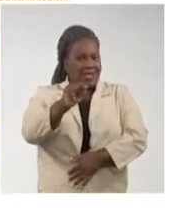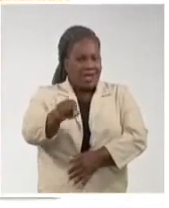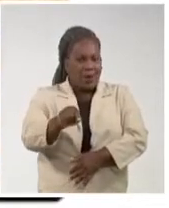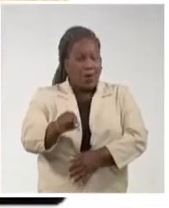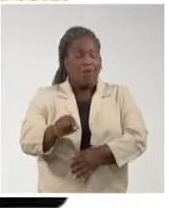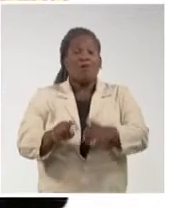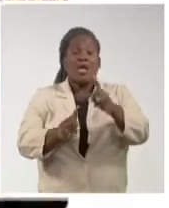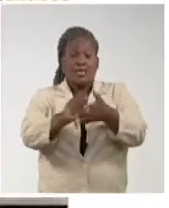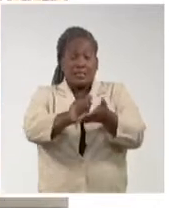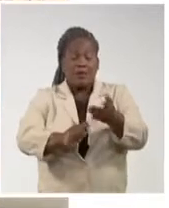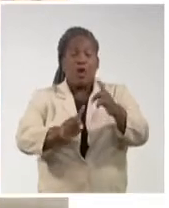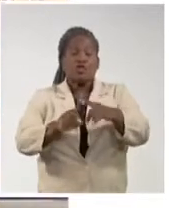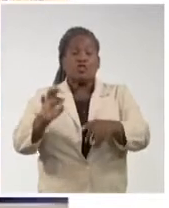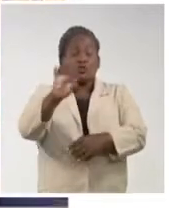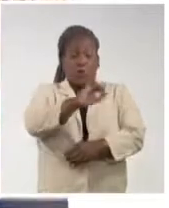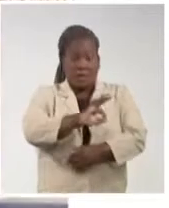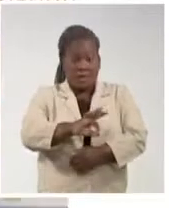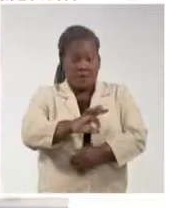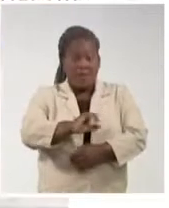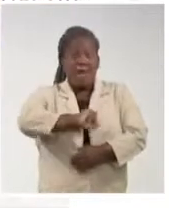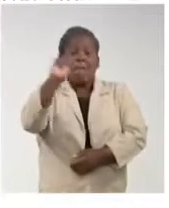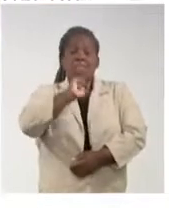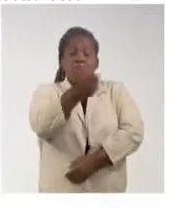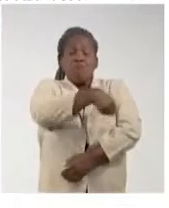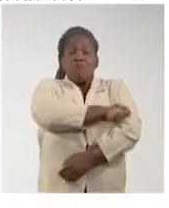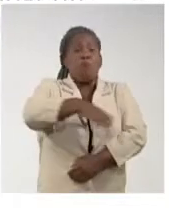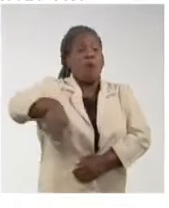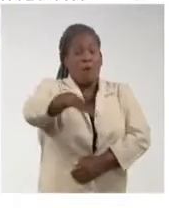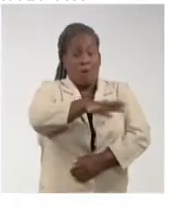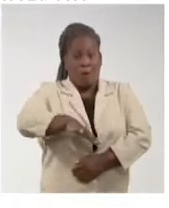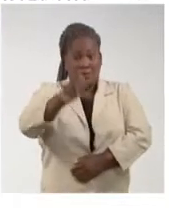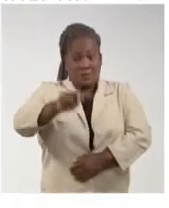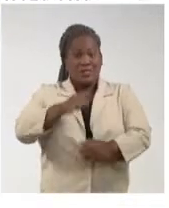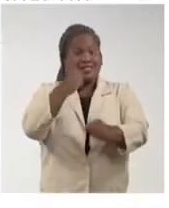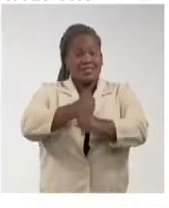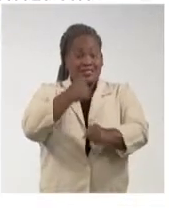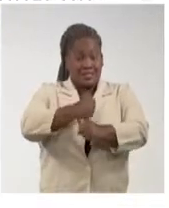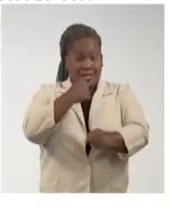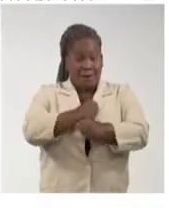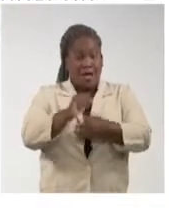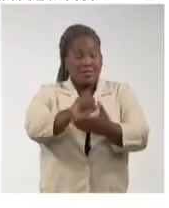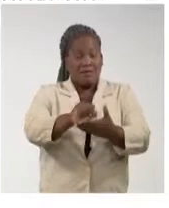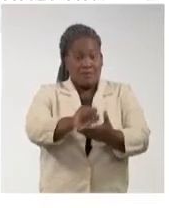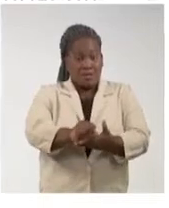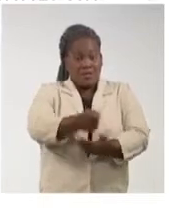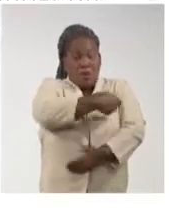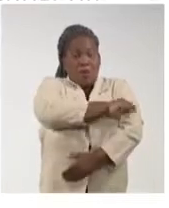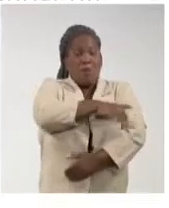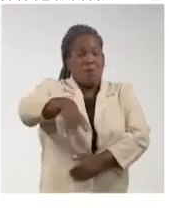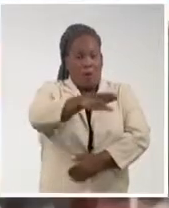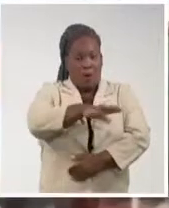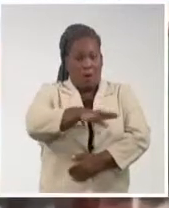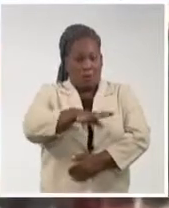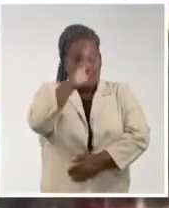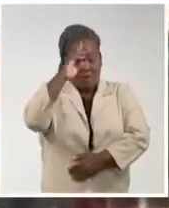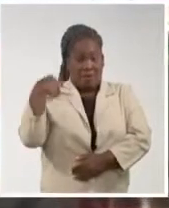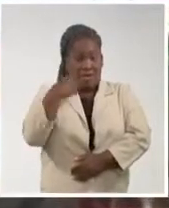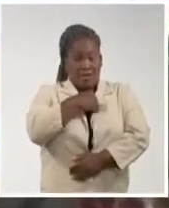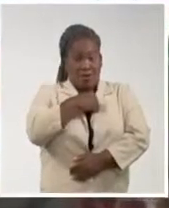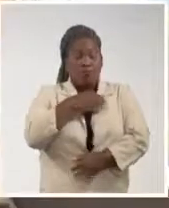Twitter: un premio de pueblo para quienes trabajan al servicio de los pueblos. Henry Reeves, un